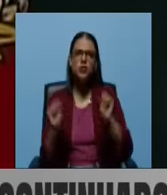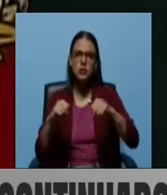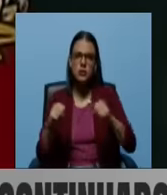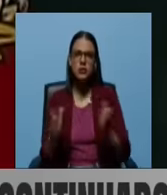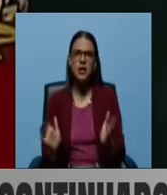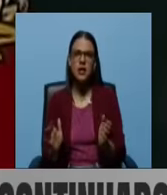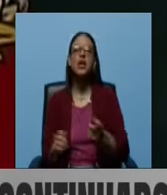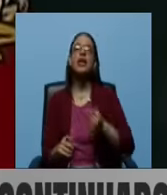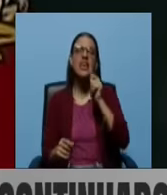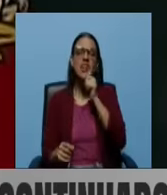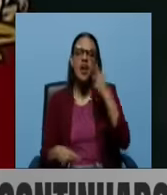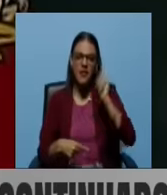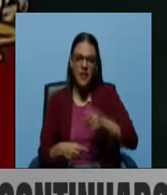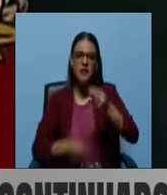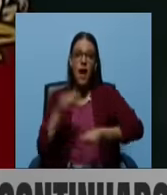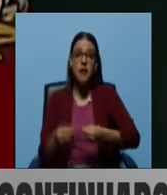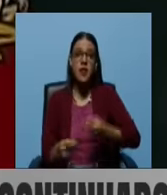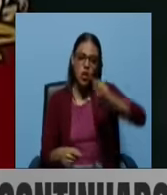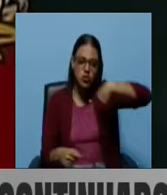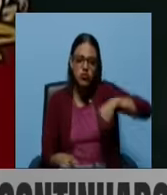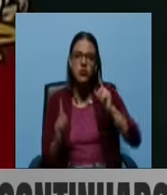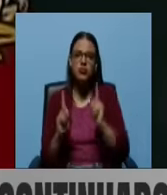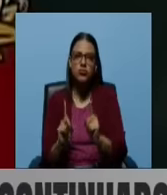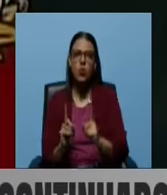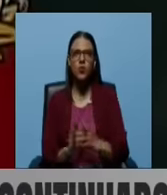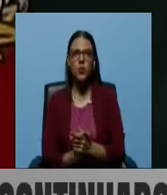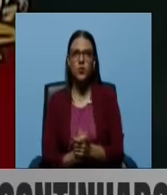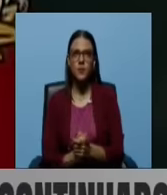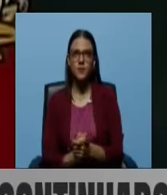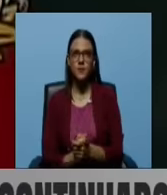La tenemos que hacer nosotros.